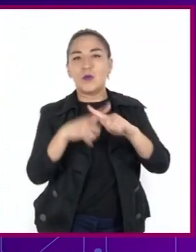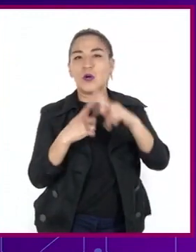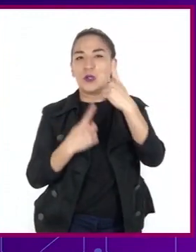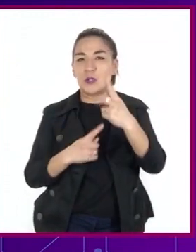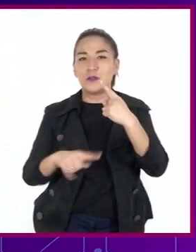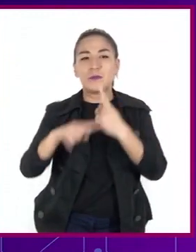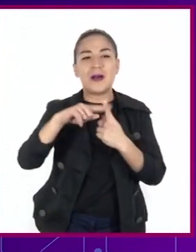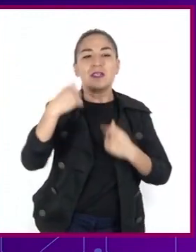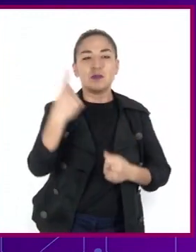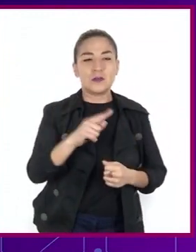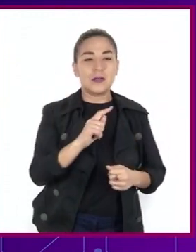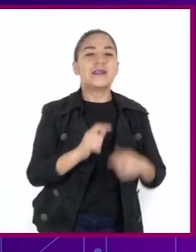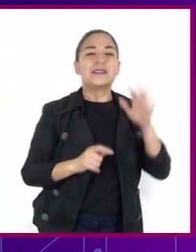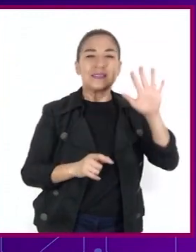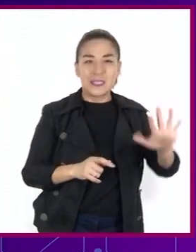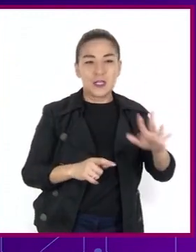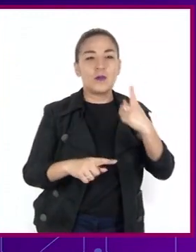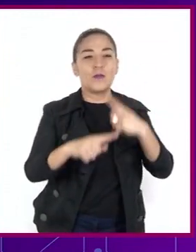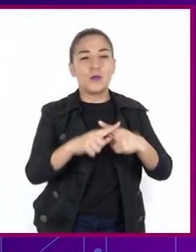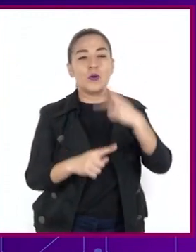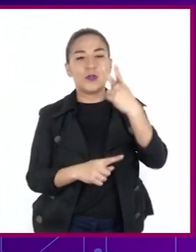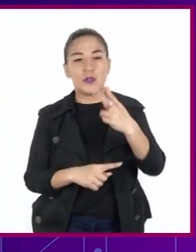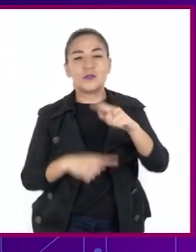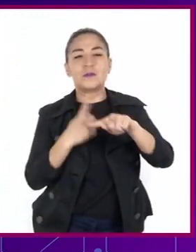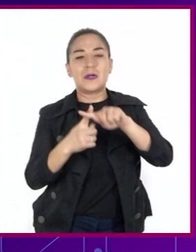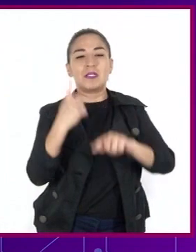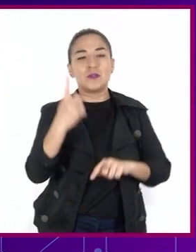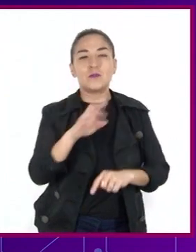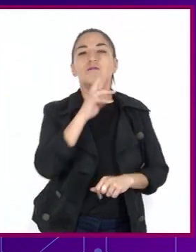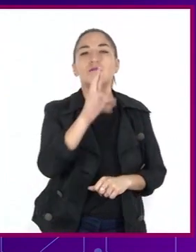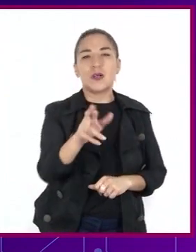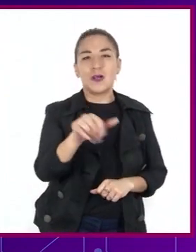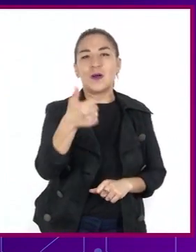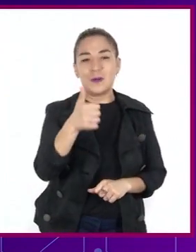colocamos 5 por 2 más 1. El resultado es 11